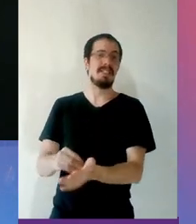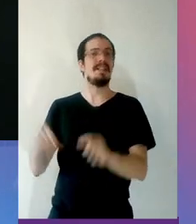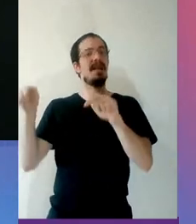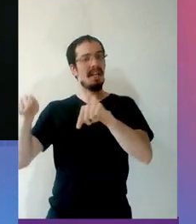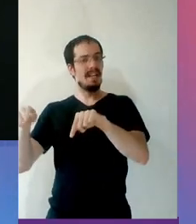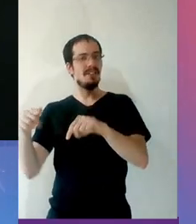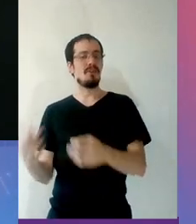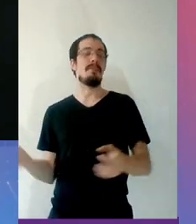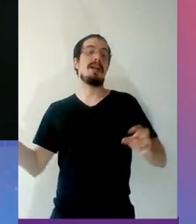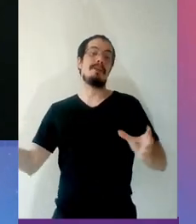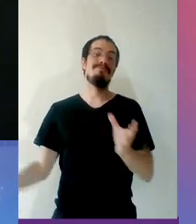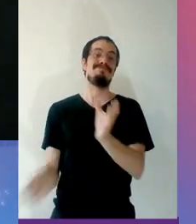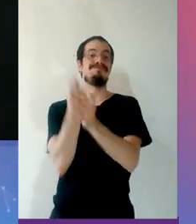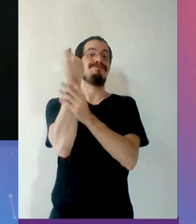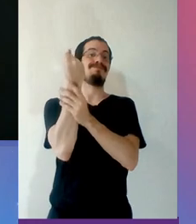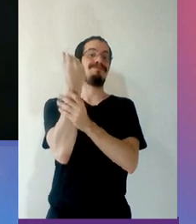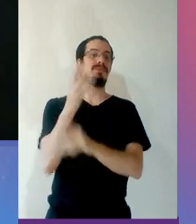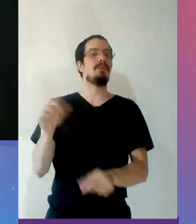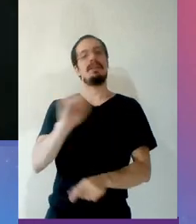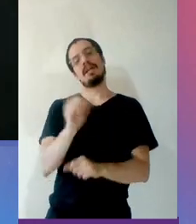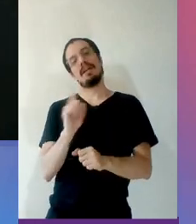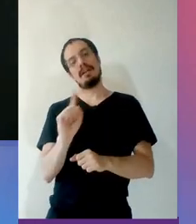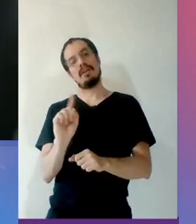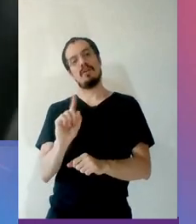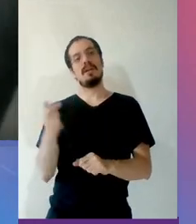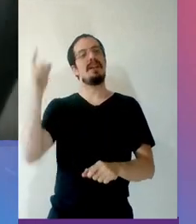el escenario es bastante complejo.